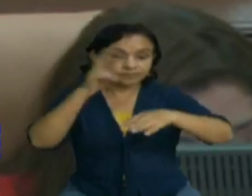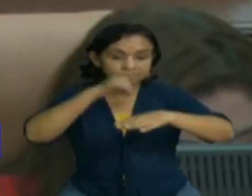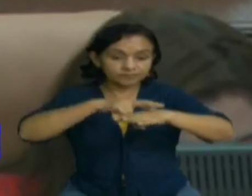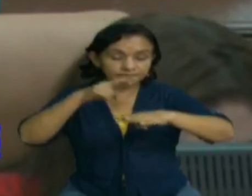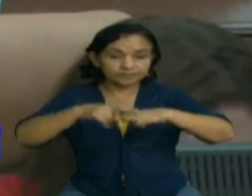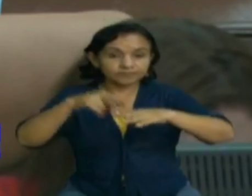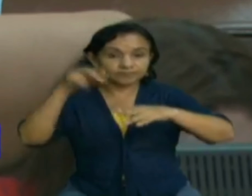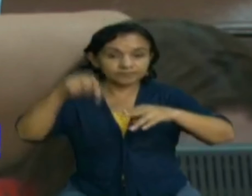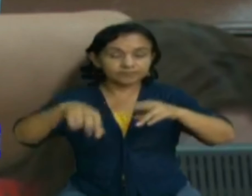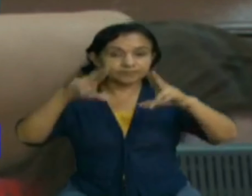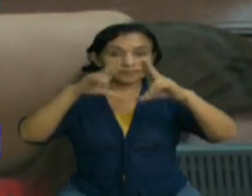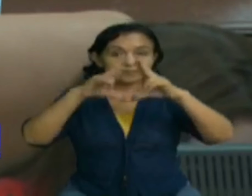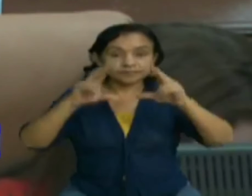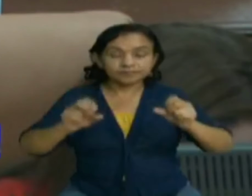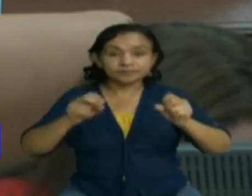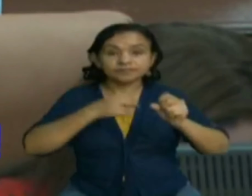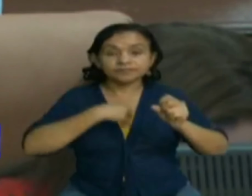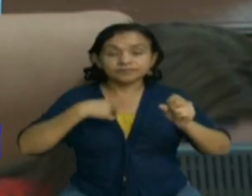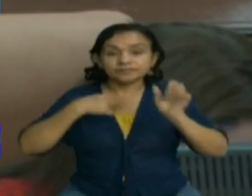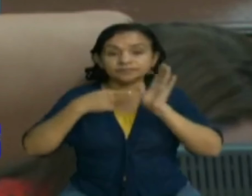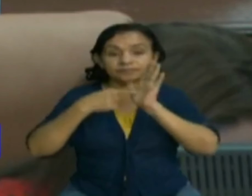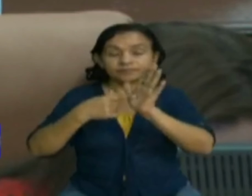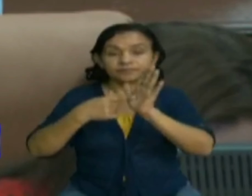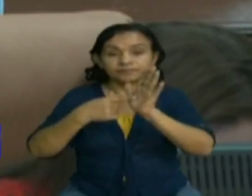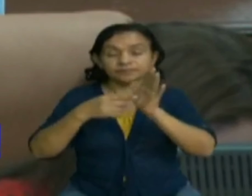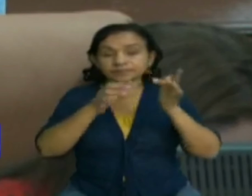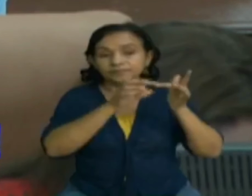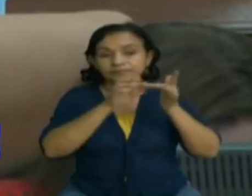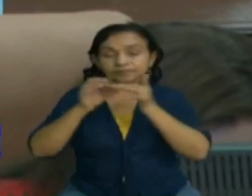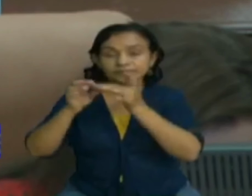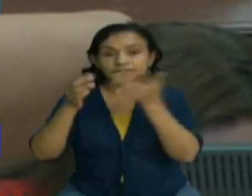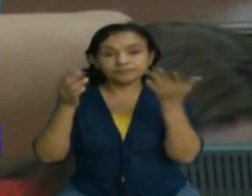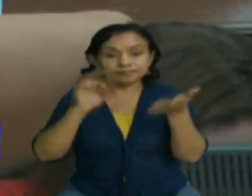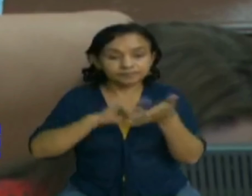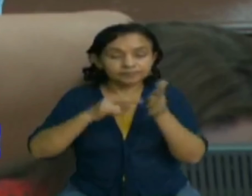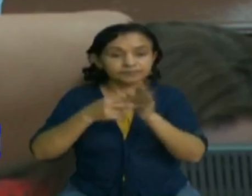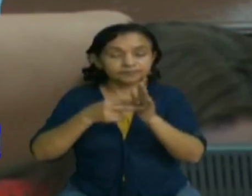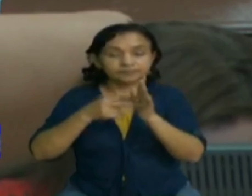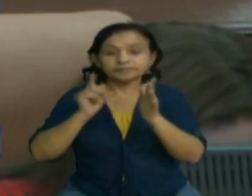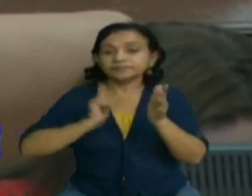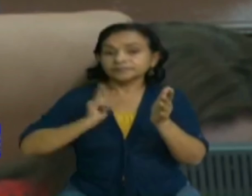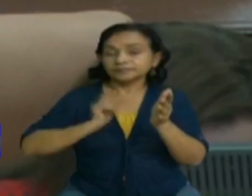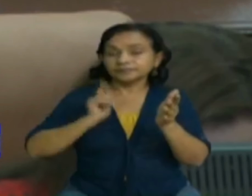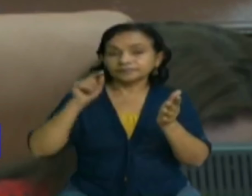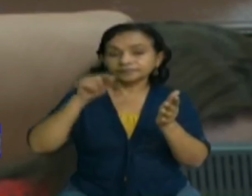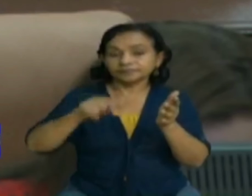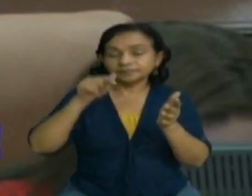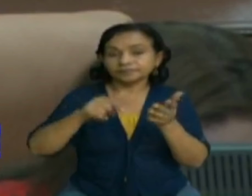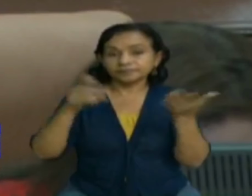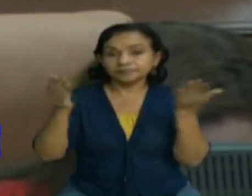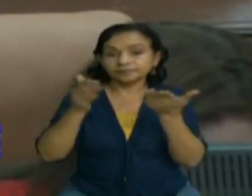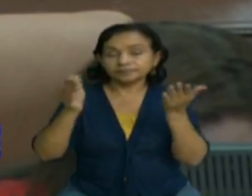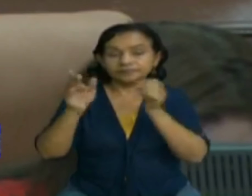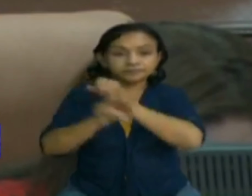nuestro modelo lo estamos dejando como una excepción. Eso nos coloca como un